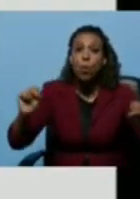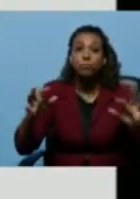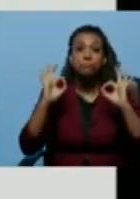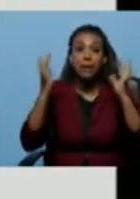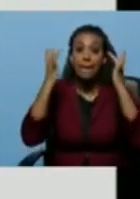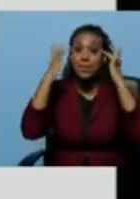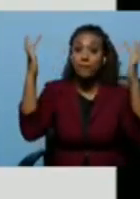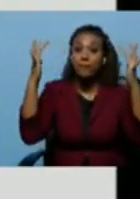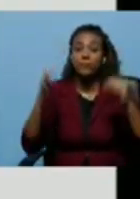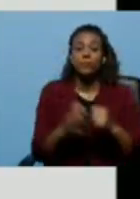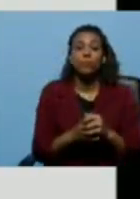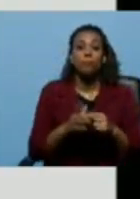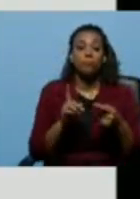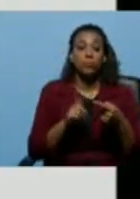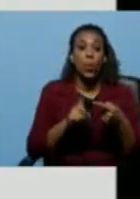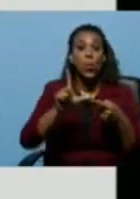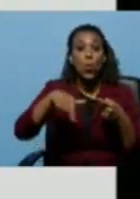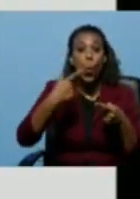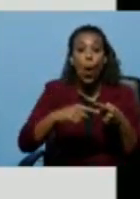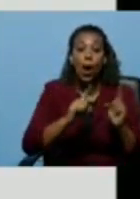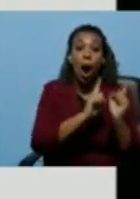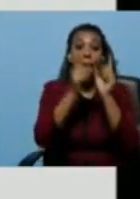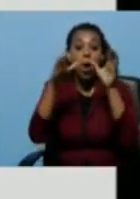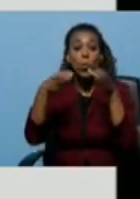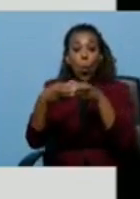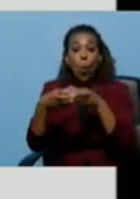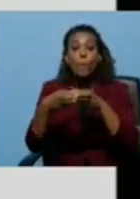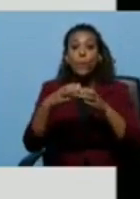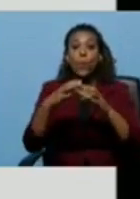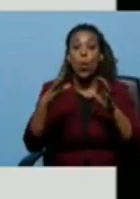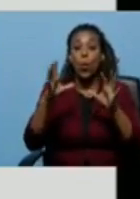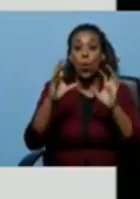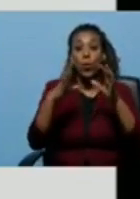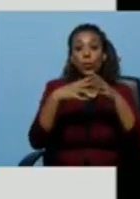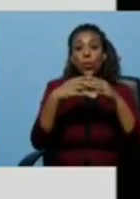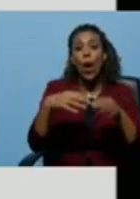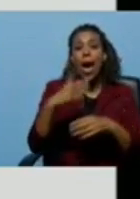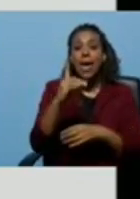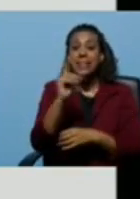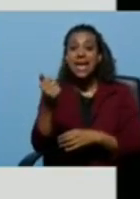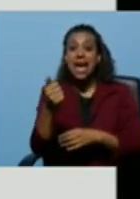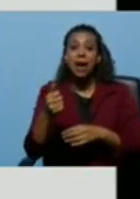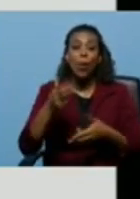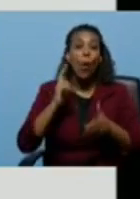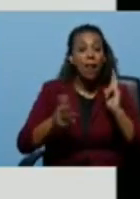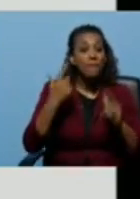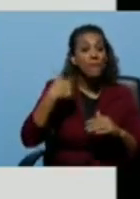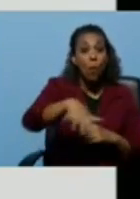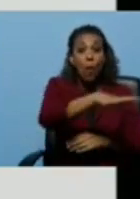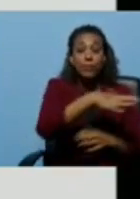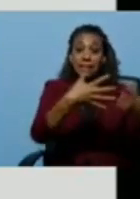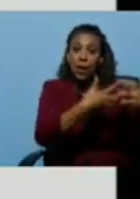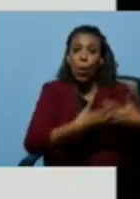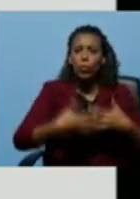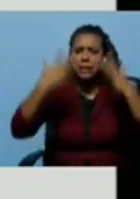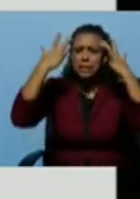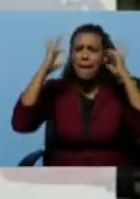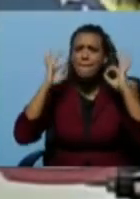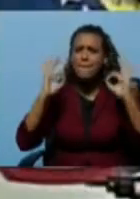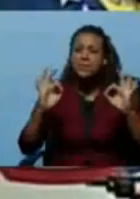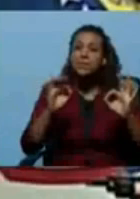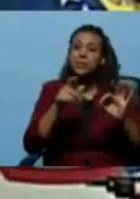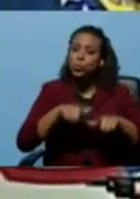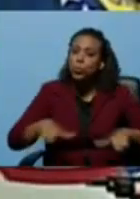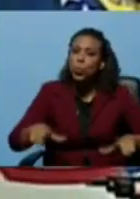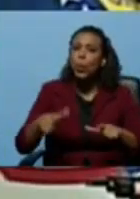Explosivistas. Luego fue cambiado al grupo número 7 ubicado en San Diego, California, que es el centro de entrenamiento especial de